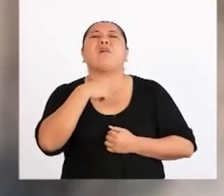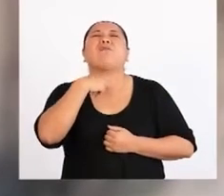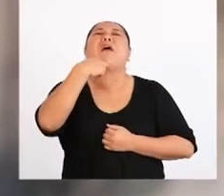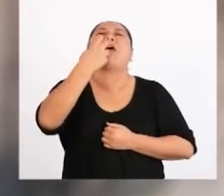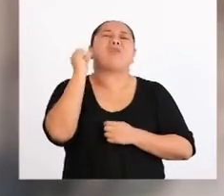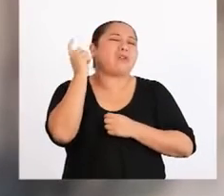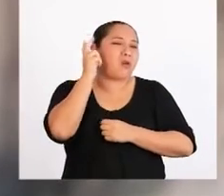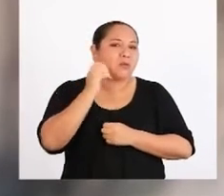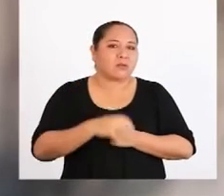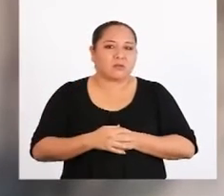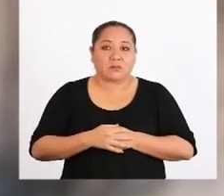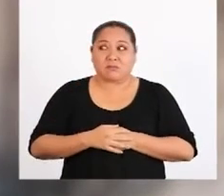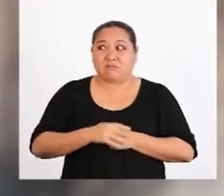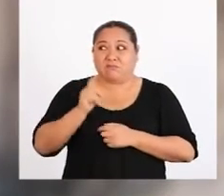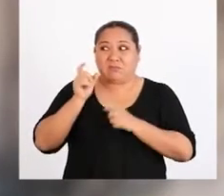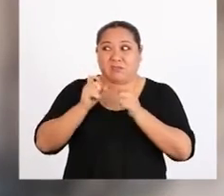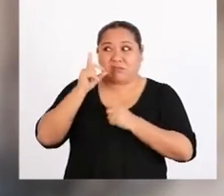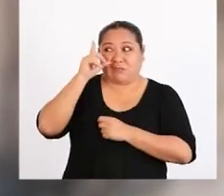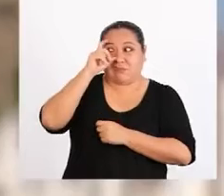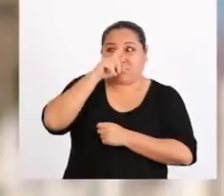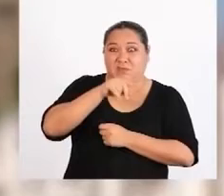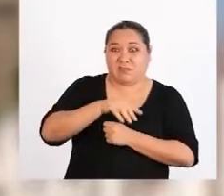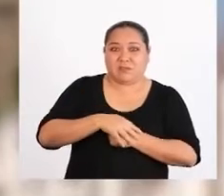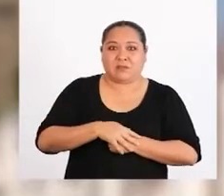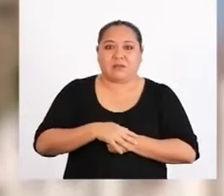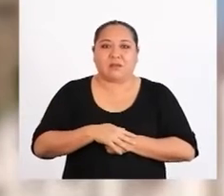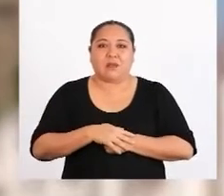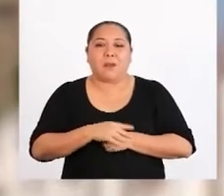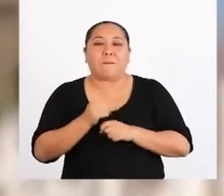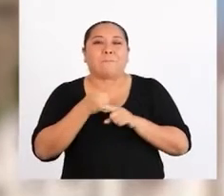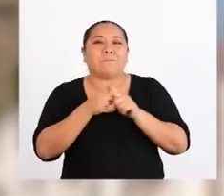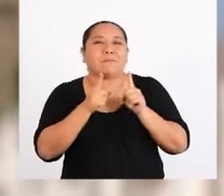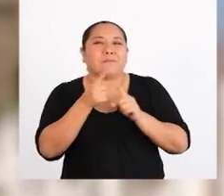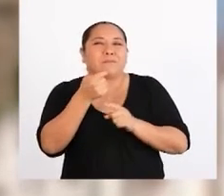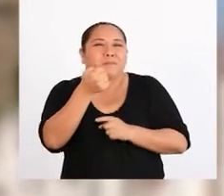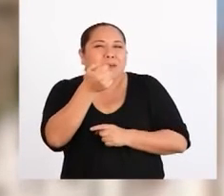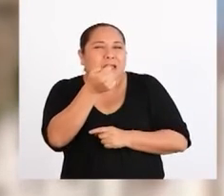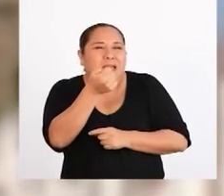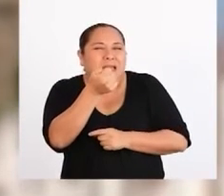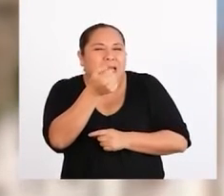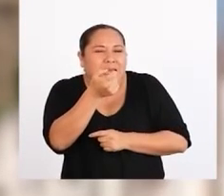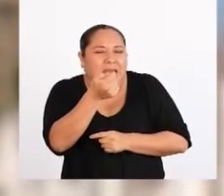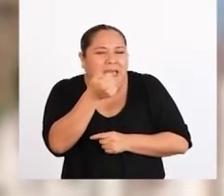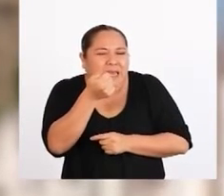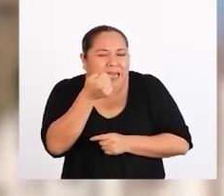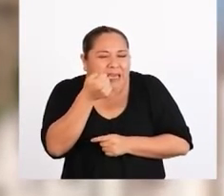escucha. Público difícil. Pero casi me los